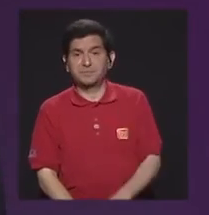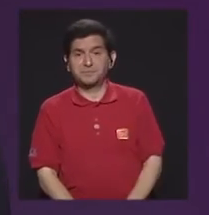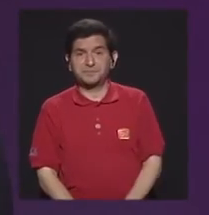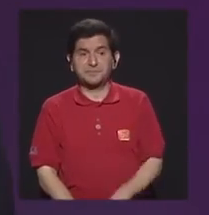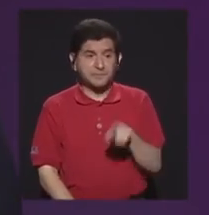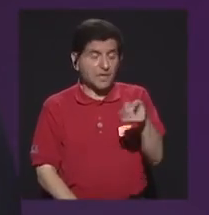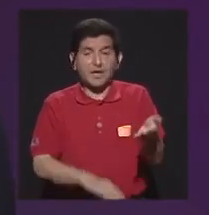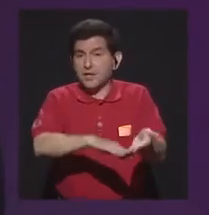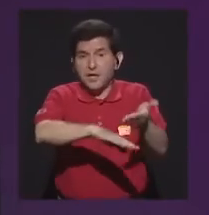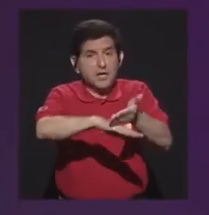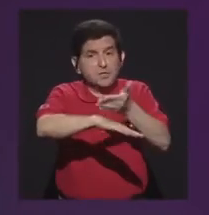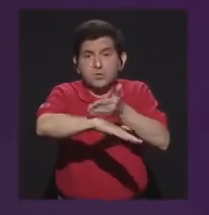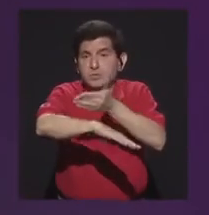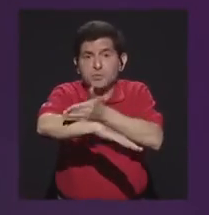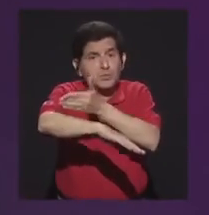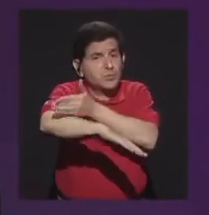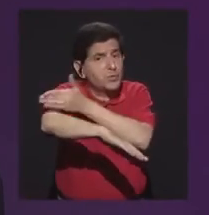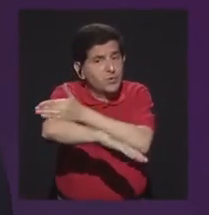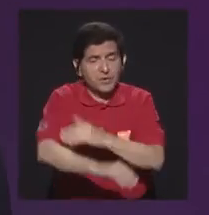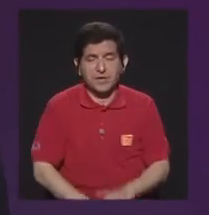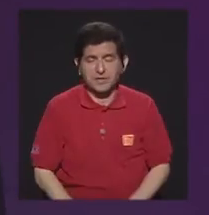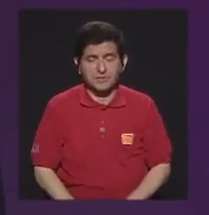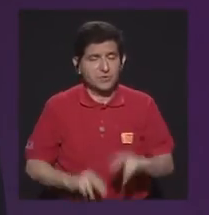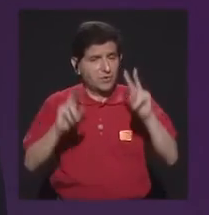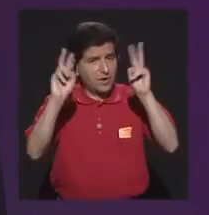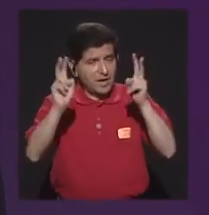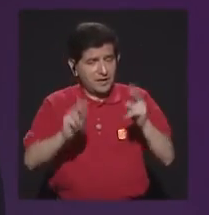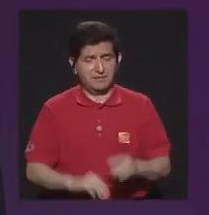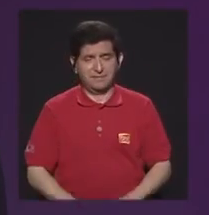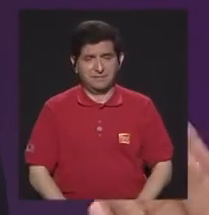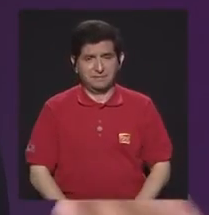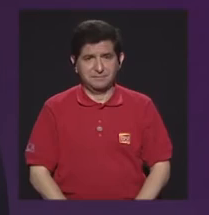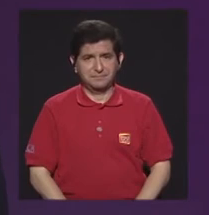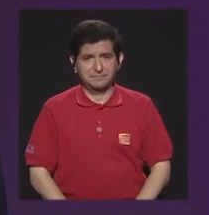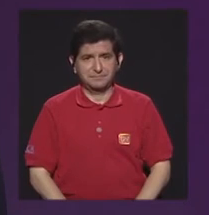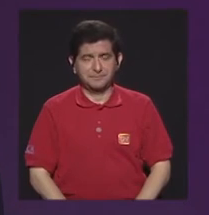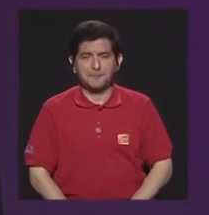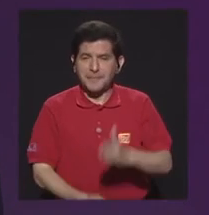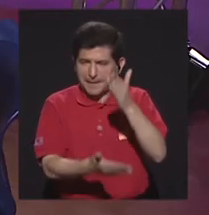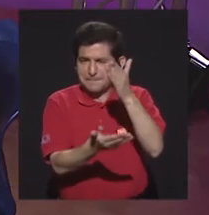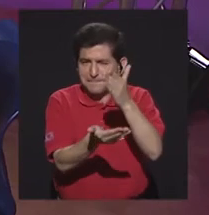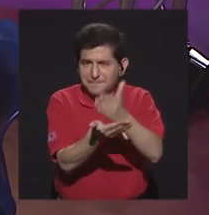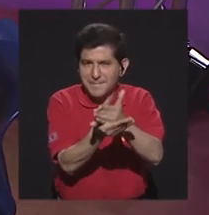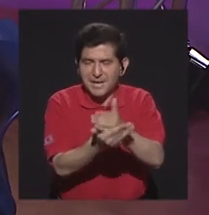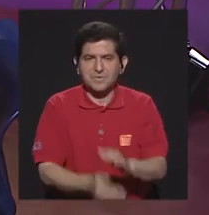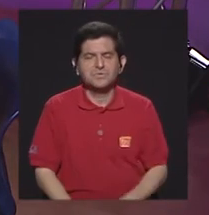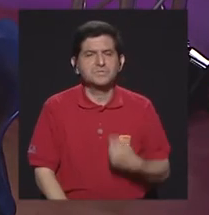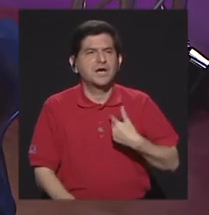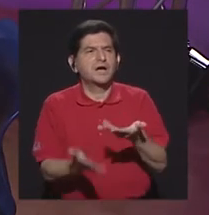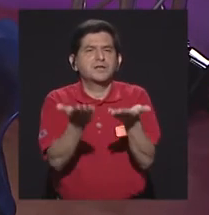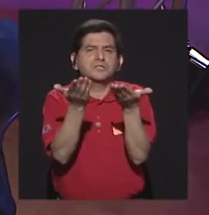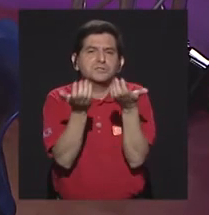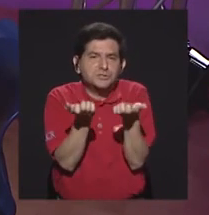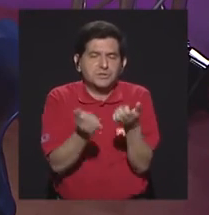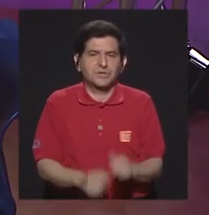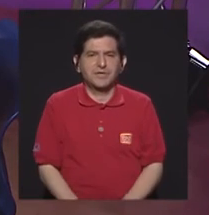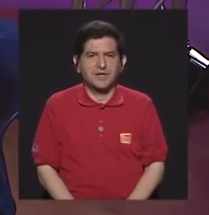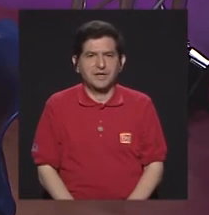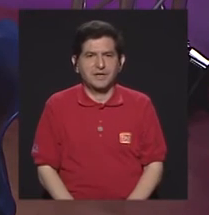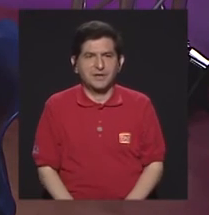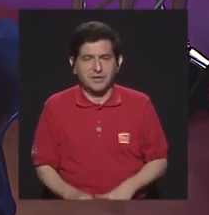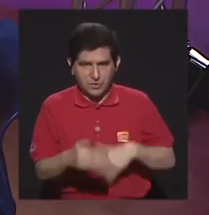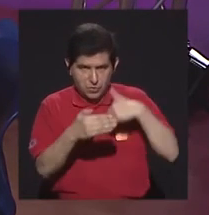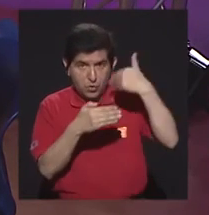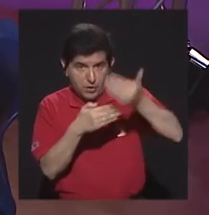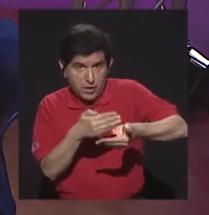digamos, progresivo y paulatino el desarrollo del tema. Claro. Tenemos que hacer un corte y quisiera que entráramos en